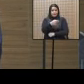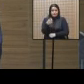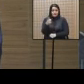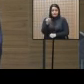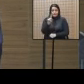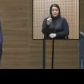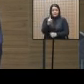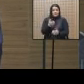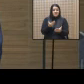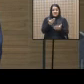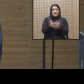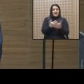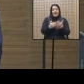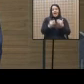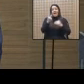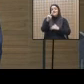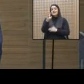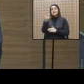llegan a 29.